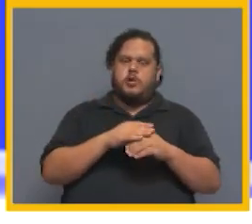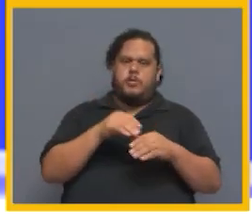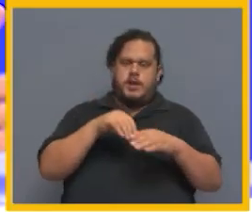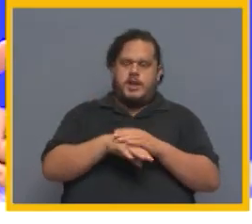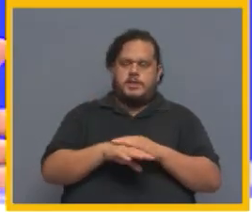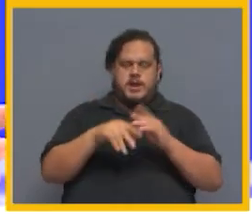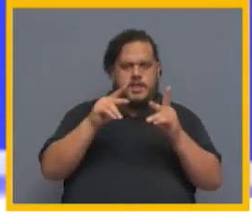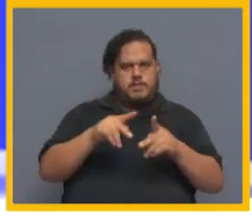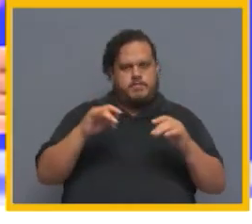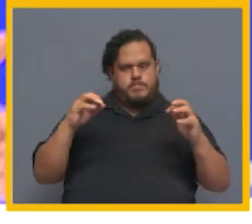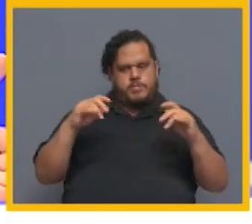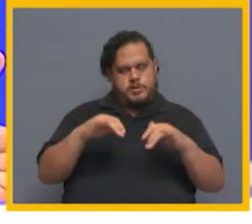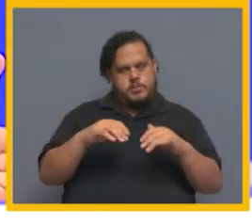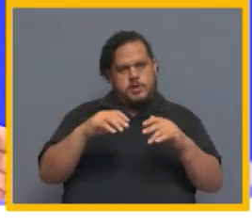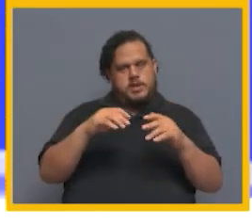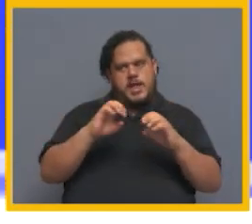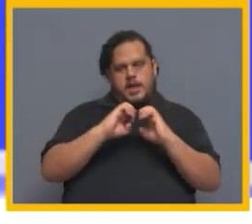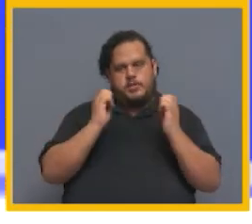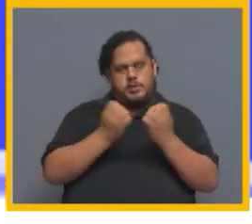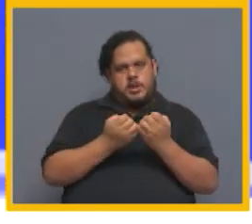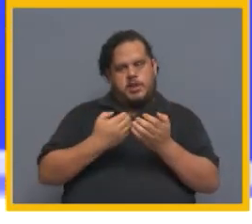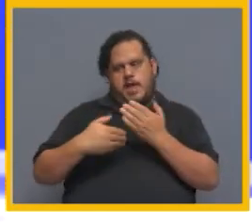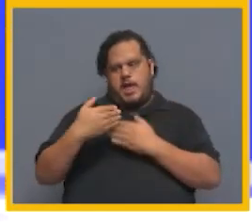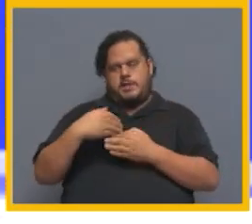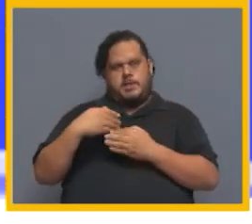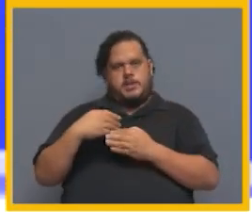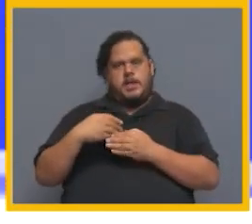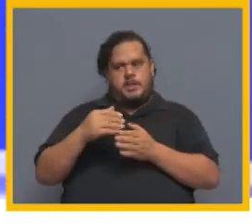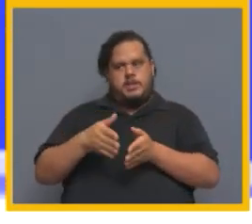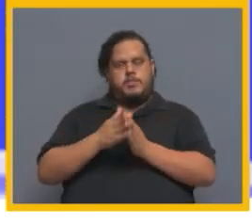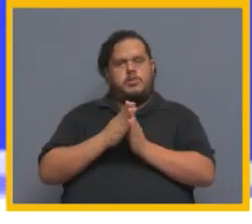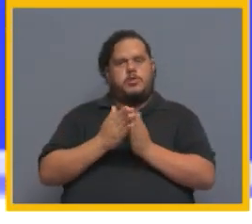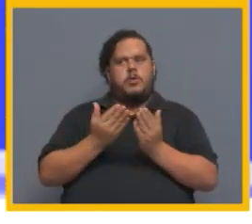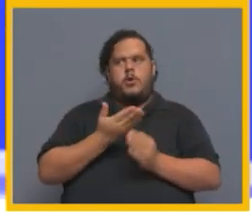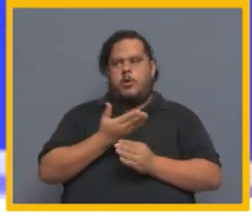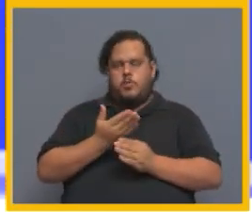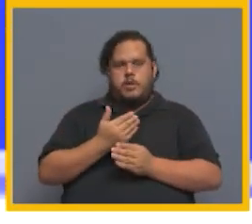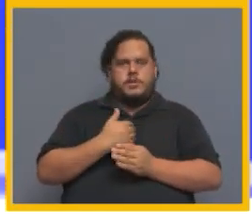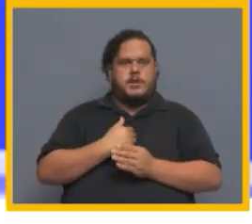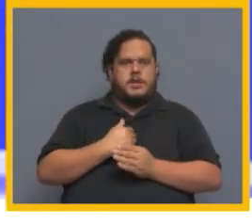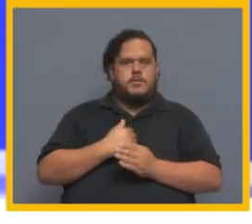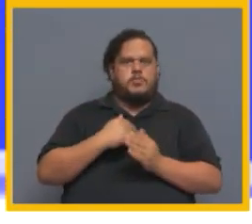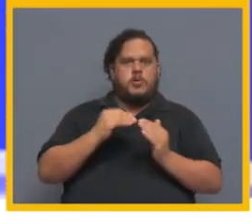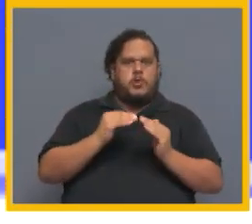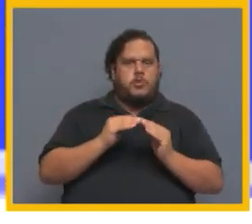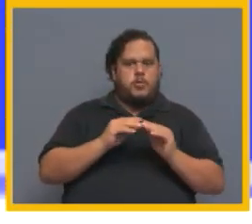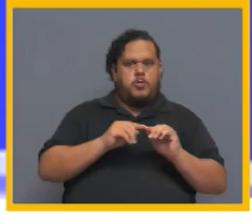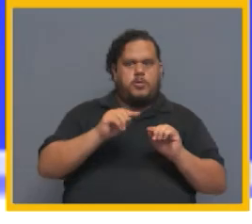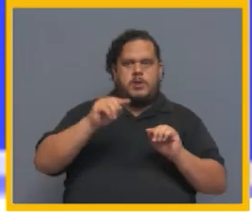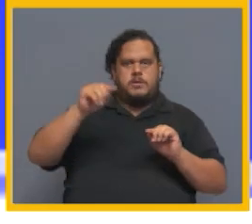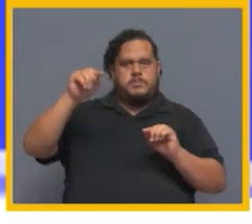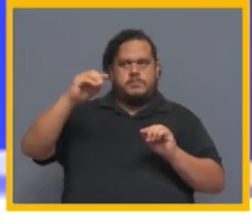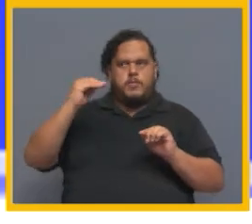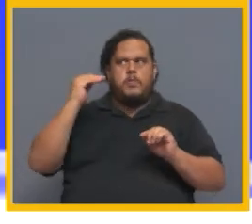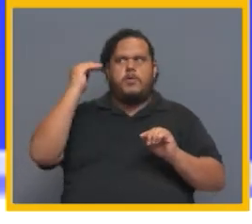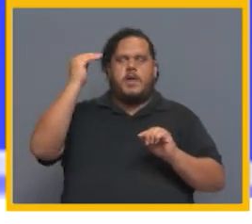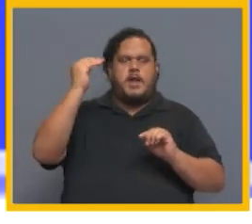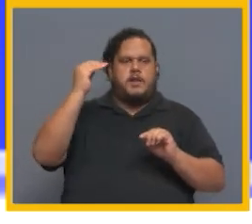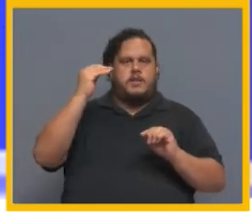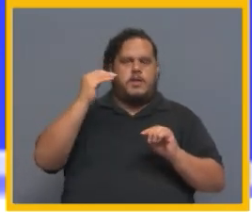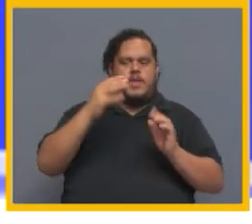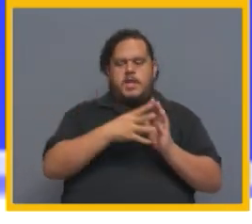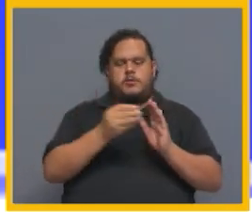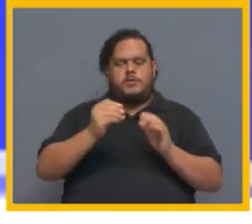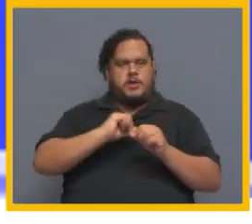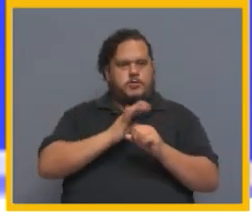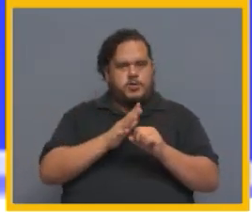estadios, porque en su momento también se pidió cuando había un pico elevado también de casos en el país. Entonces yo creo que ese tema sí genera mucha discusión, y qué bien